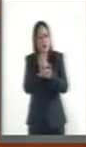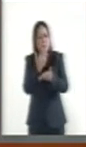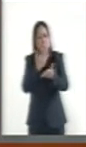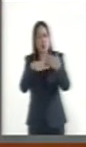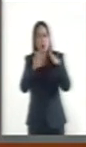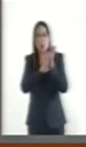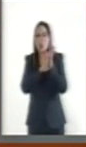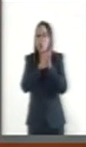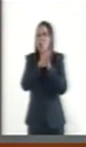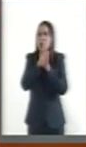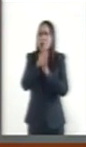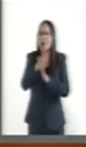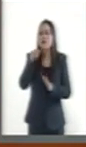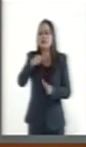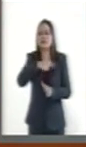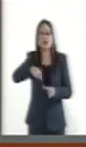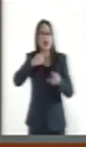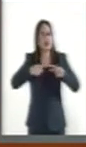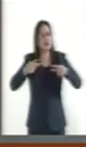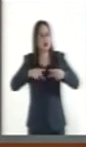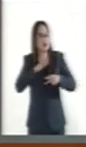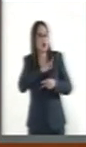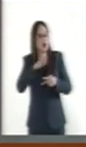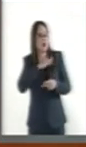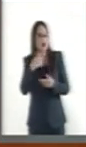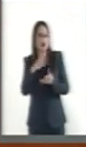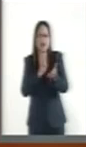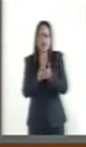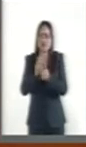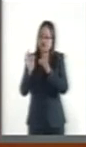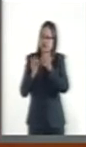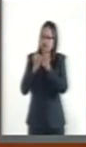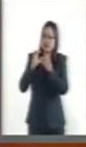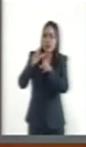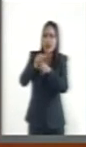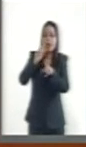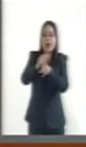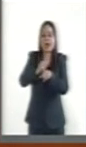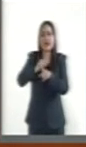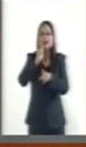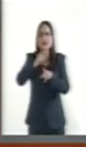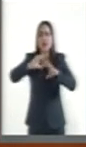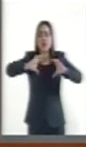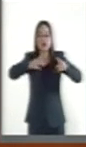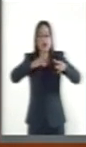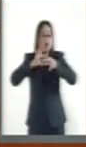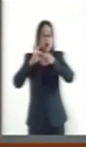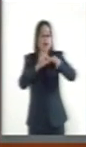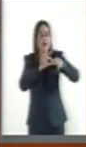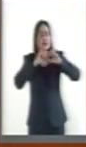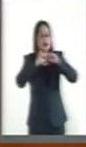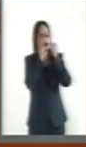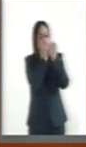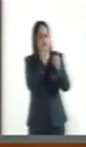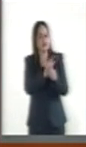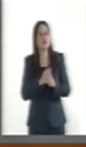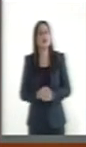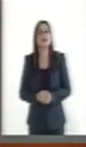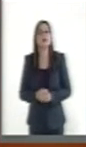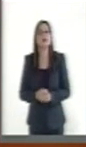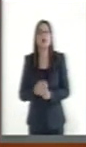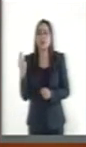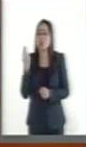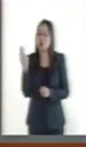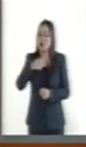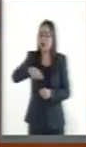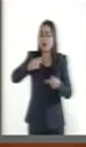sus habitantes puedan ejercer a plenitud sus derechos, generando comunidad y cohesión social. Es urgente que la gente